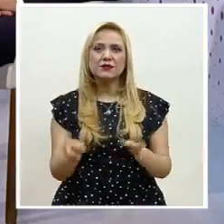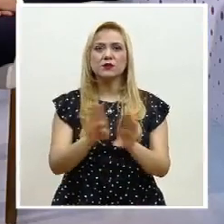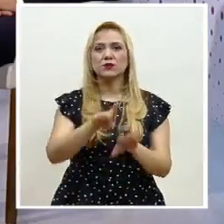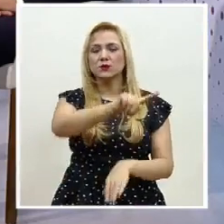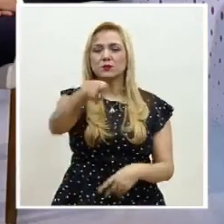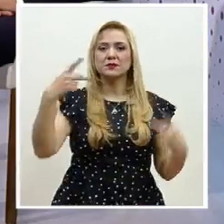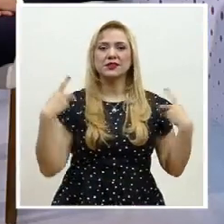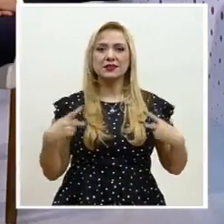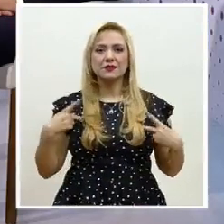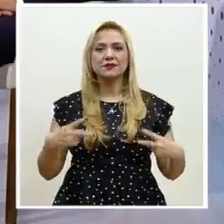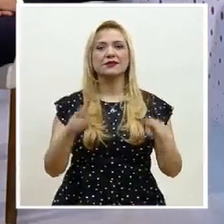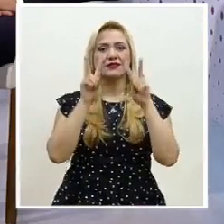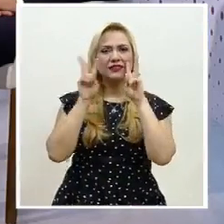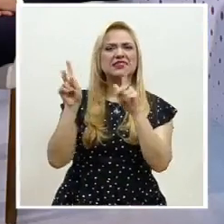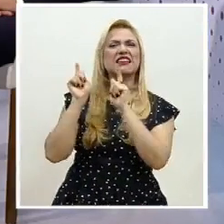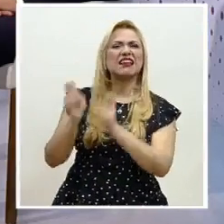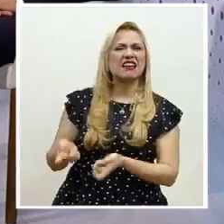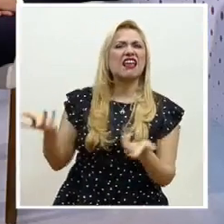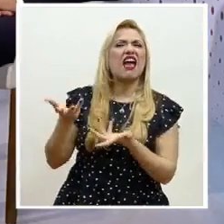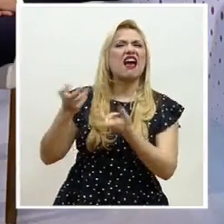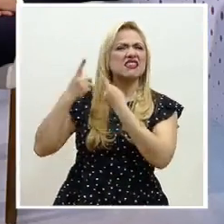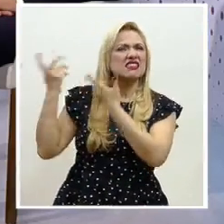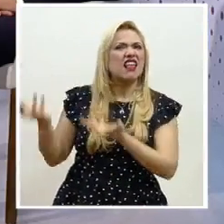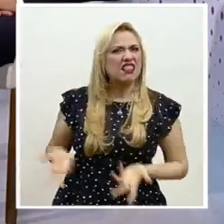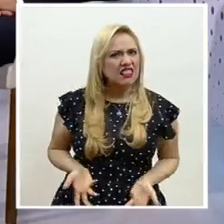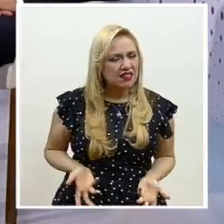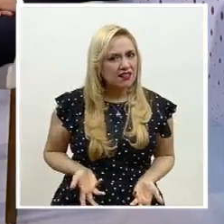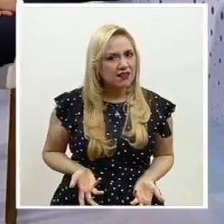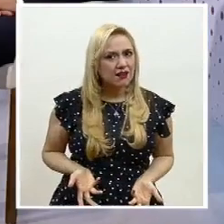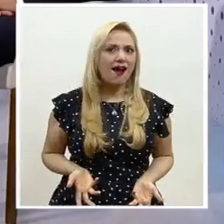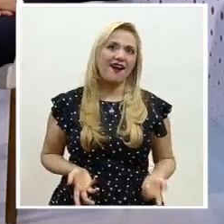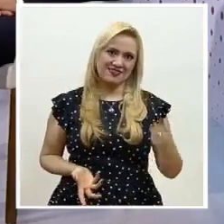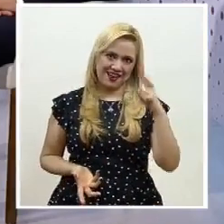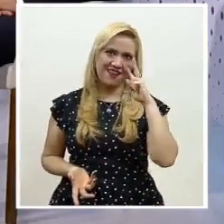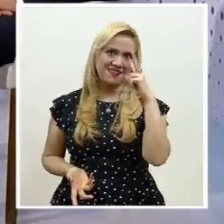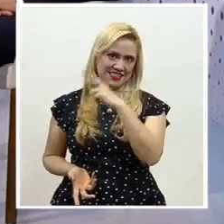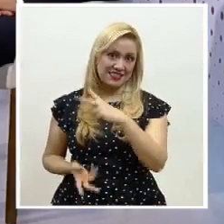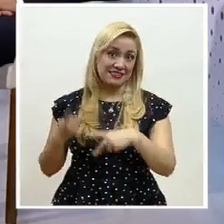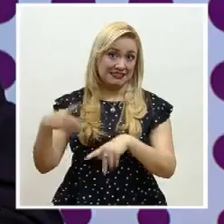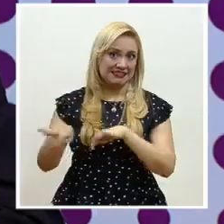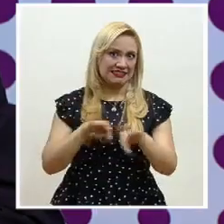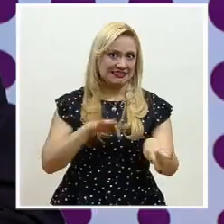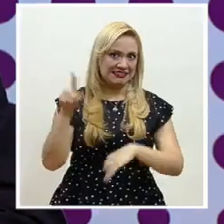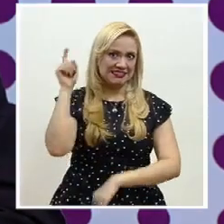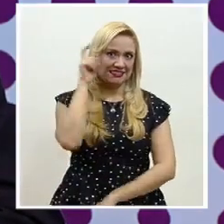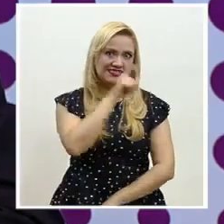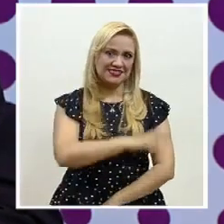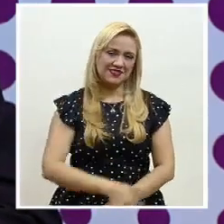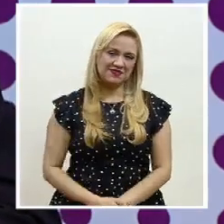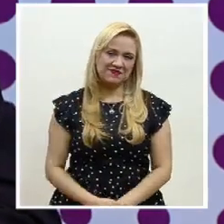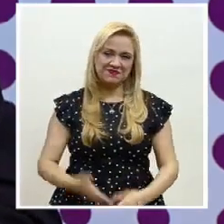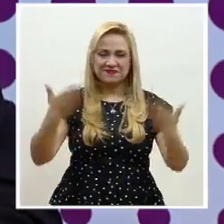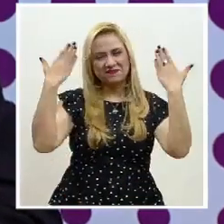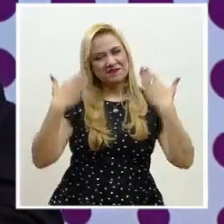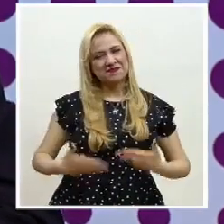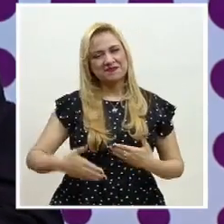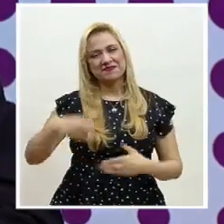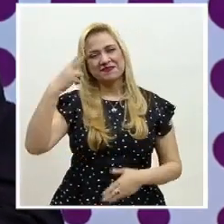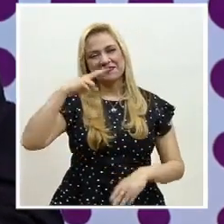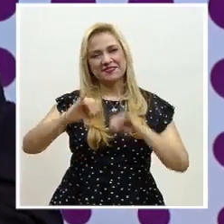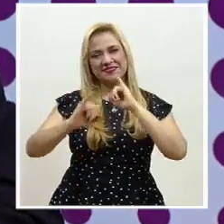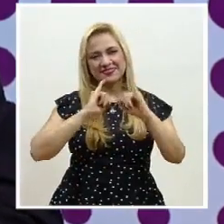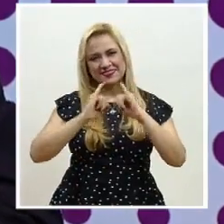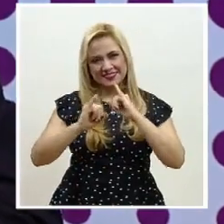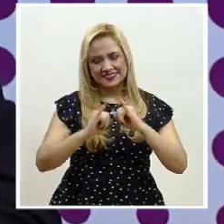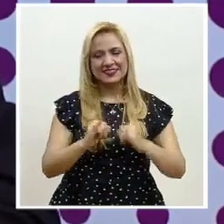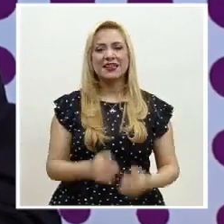al auditorio qué hacemos o qué hacen las secretarias y secretarios de Estudio y Cuenta de la Suprema Corte. Les recuerdo que este programa se realiza en colaboración